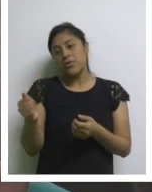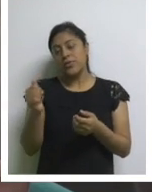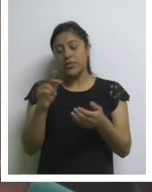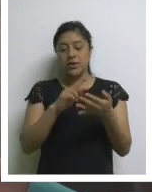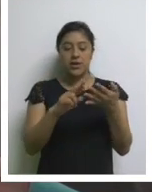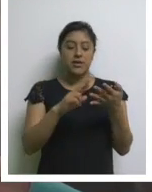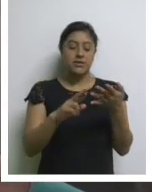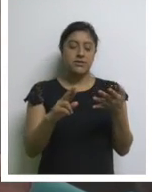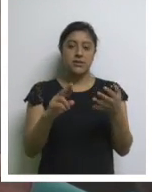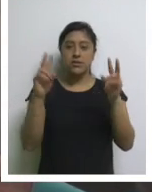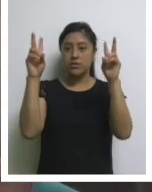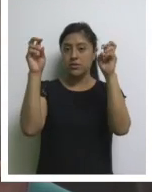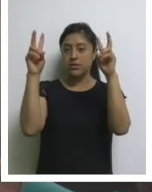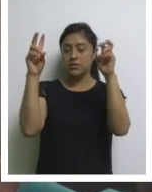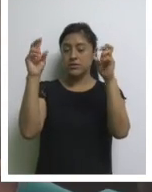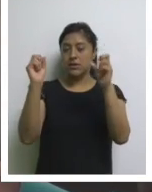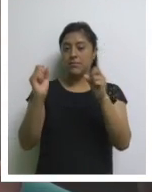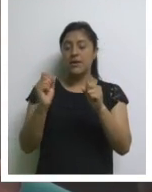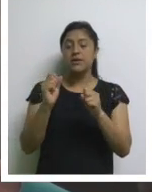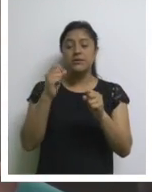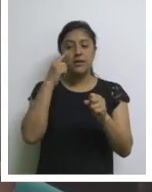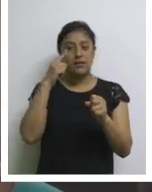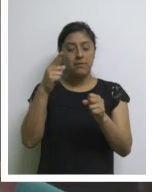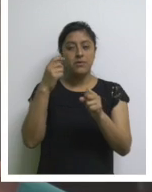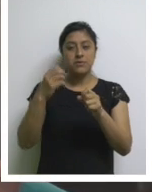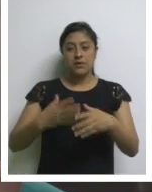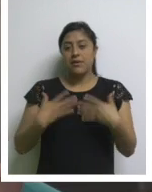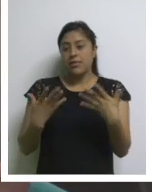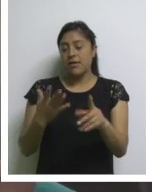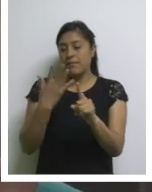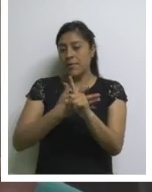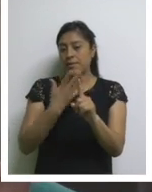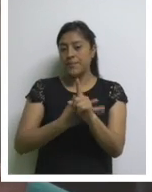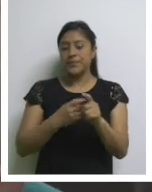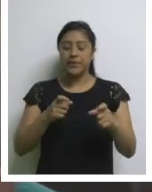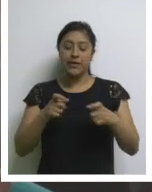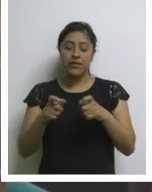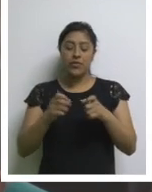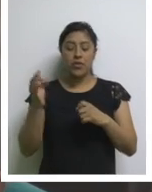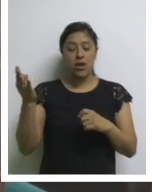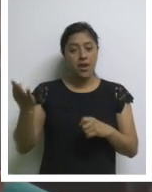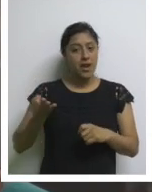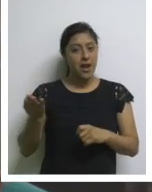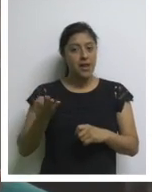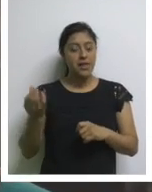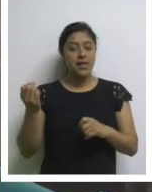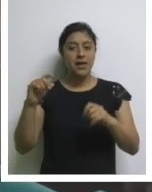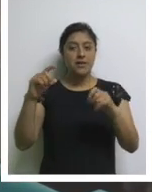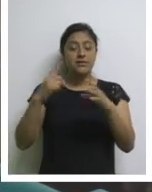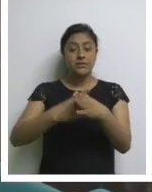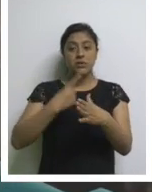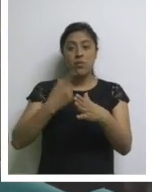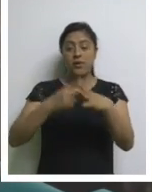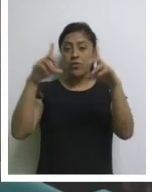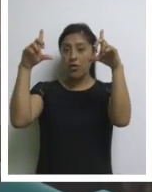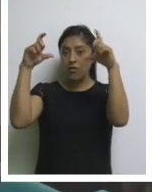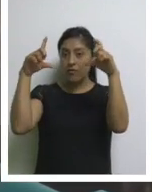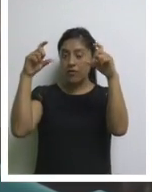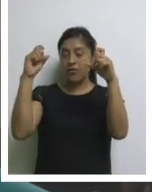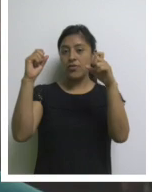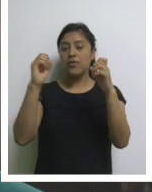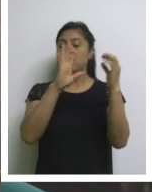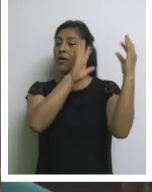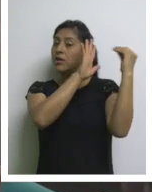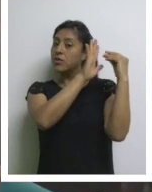caso, ahora bien, uno de los temas que también está afectando un poquito el control de calidad es la toma de la